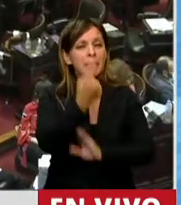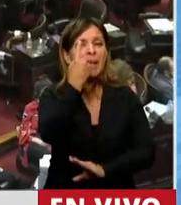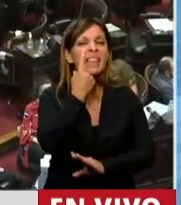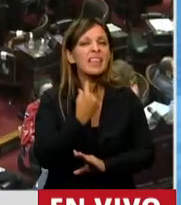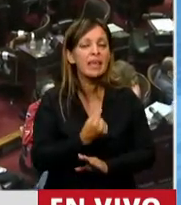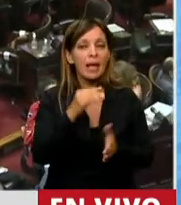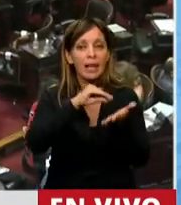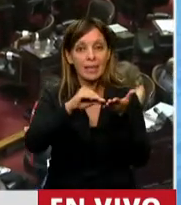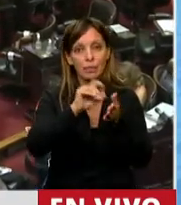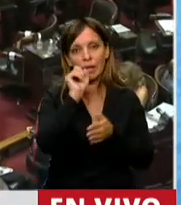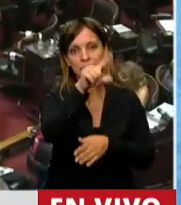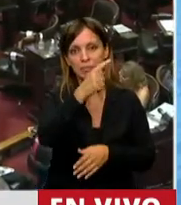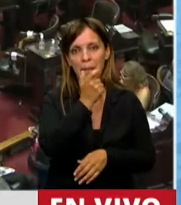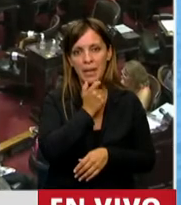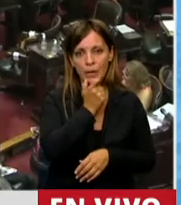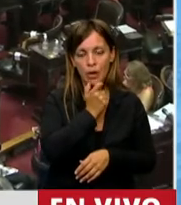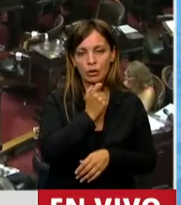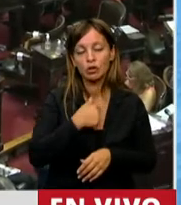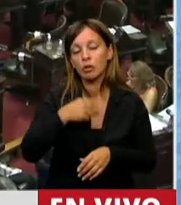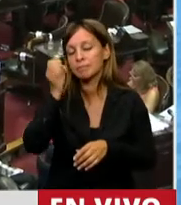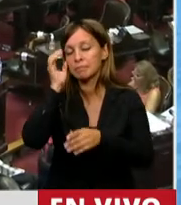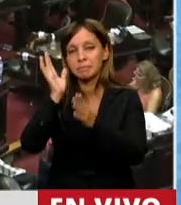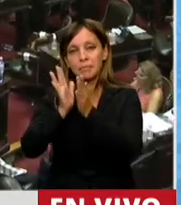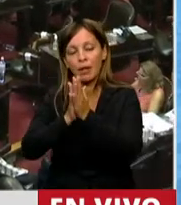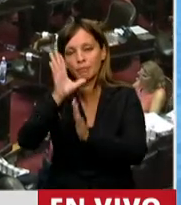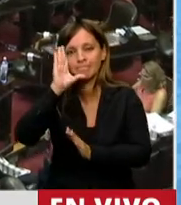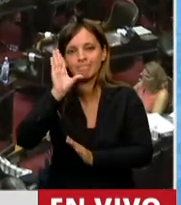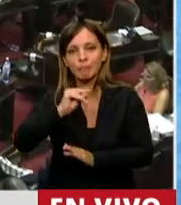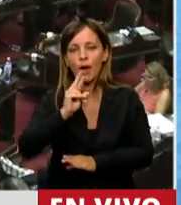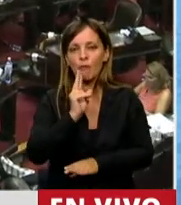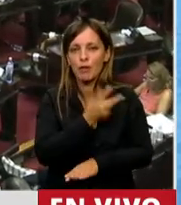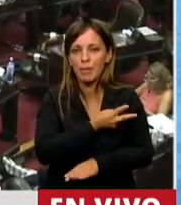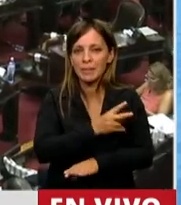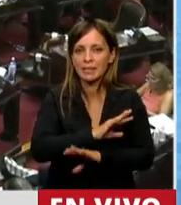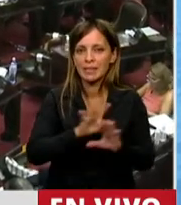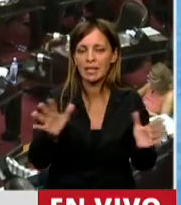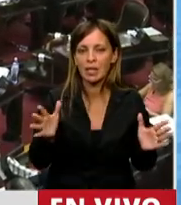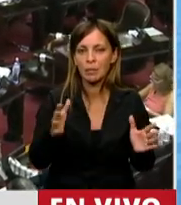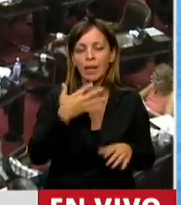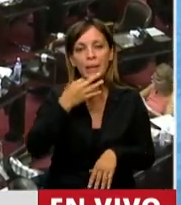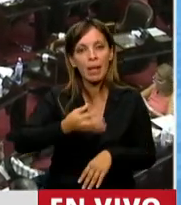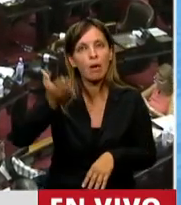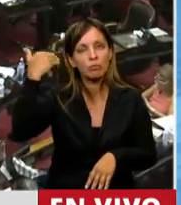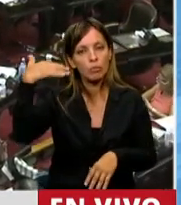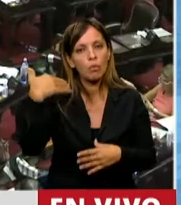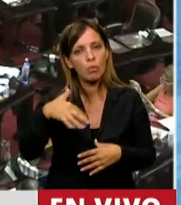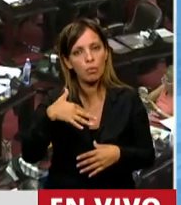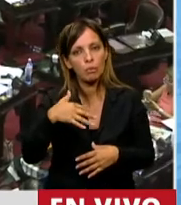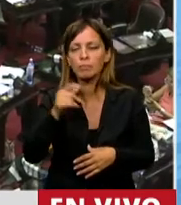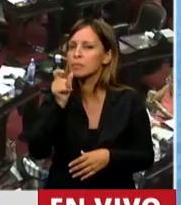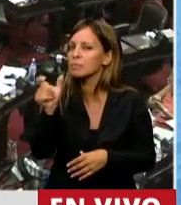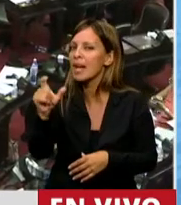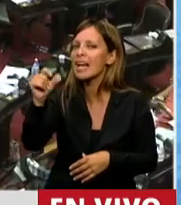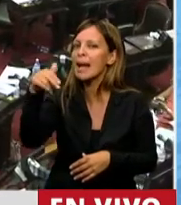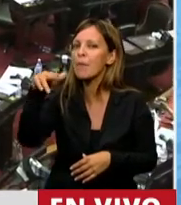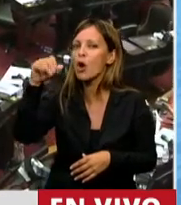diputado por Mendoza, que le pido mil disculpas por no recordar su nombre, porque debería hacerlo, fue un gran diputado. Carmona. El Frente para